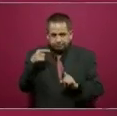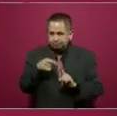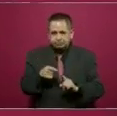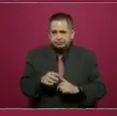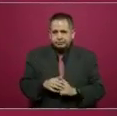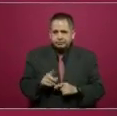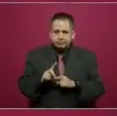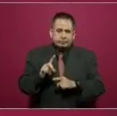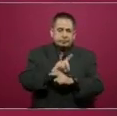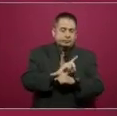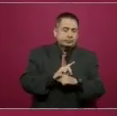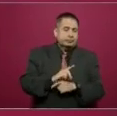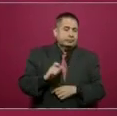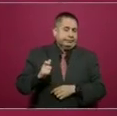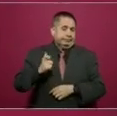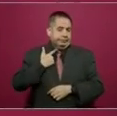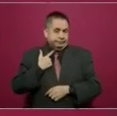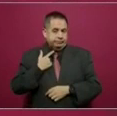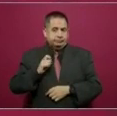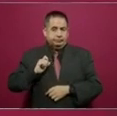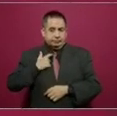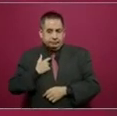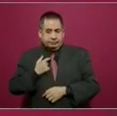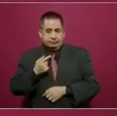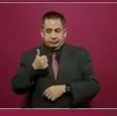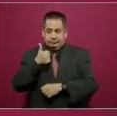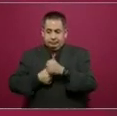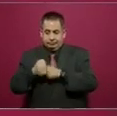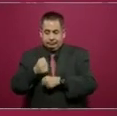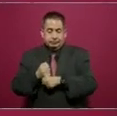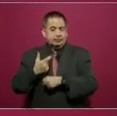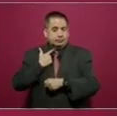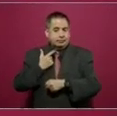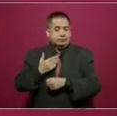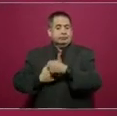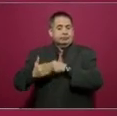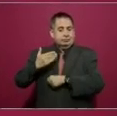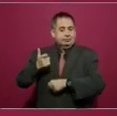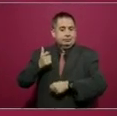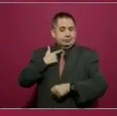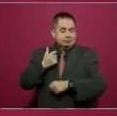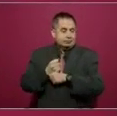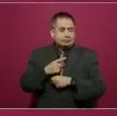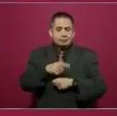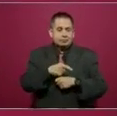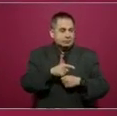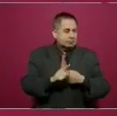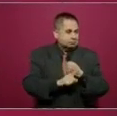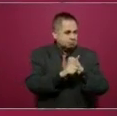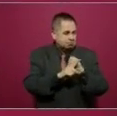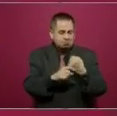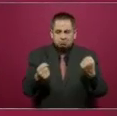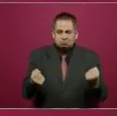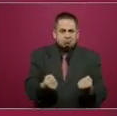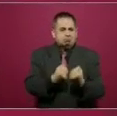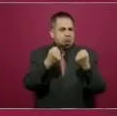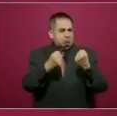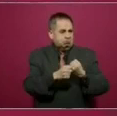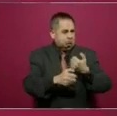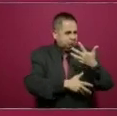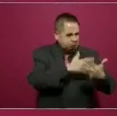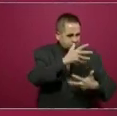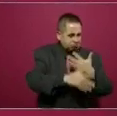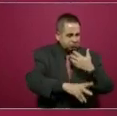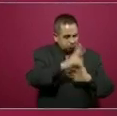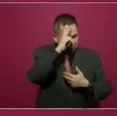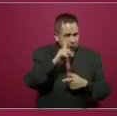desde hace dos sexenios, queriendo apagar el fuego con el fuego, enfrentando la violencia con la